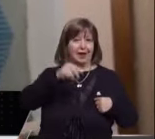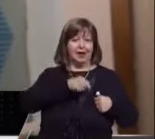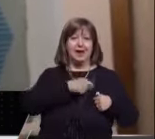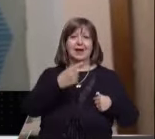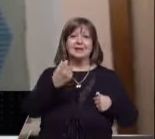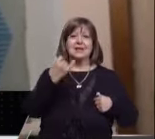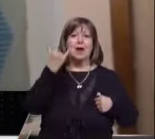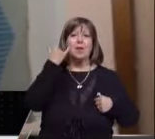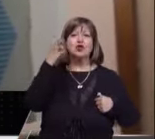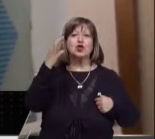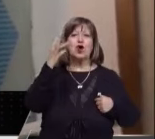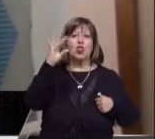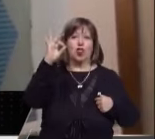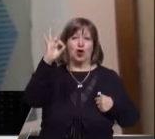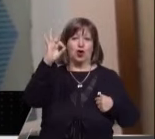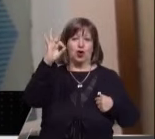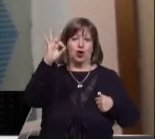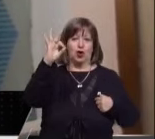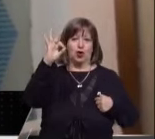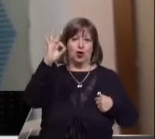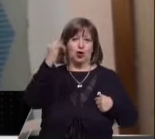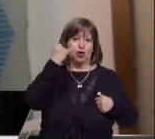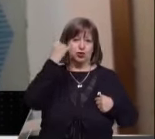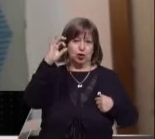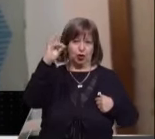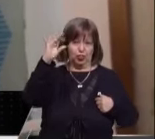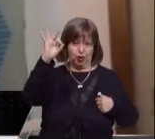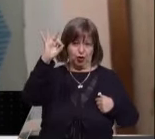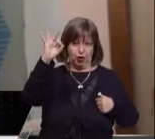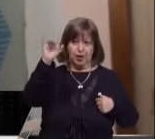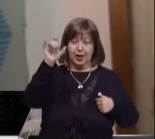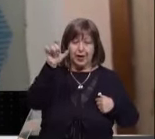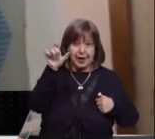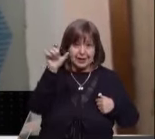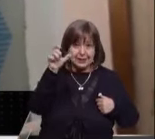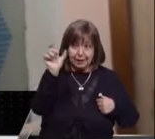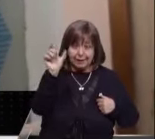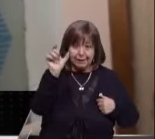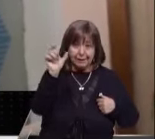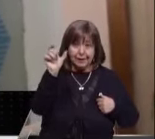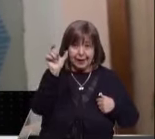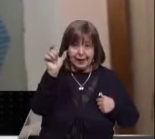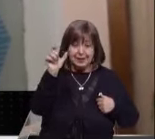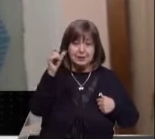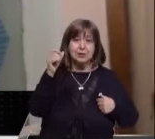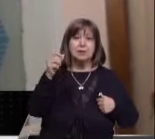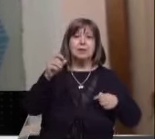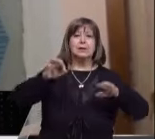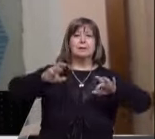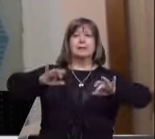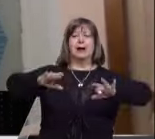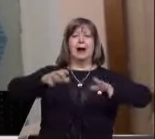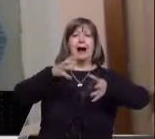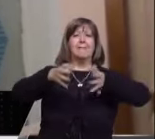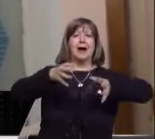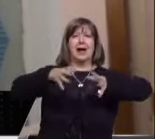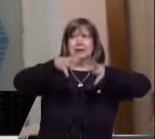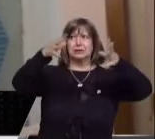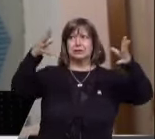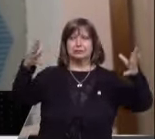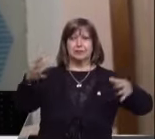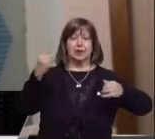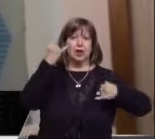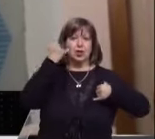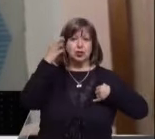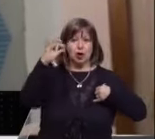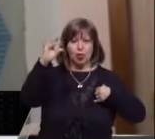yodo, que es el material básico. Sin eso no se pueden hacer los procedimientos y trabajamos con radiaciones y equipos de muy alto costo. El yodo en el último